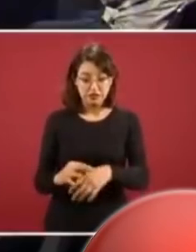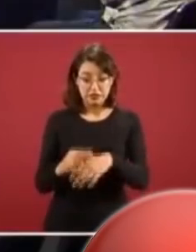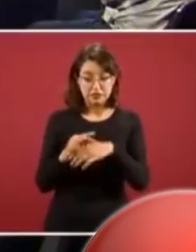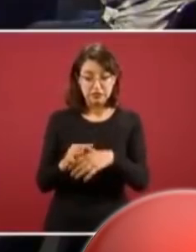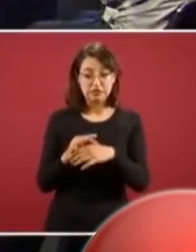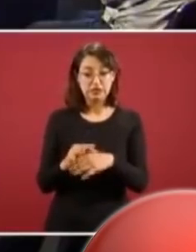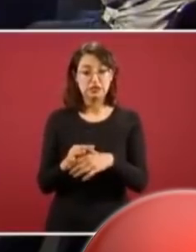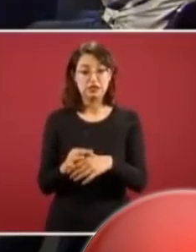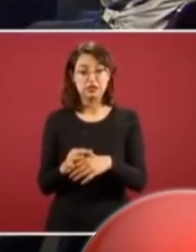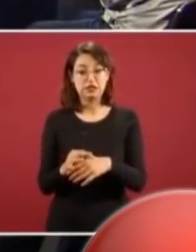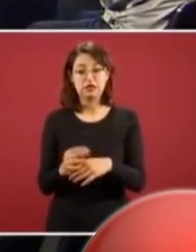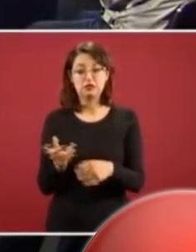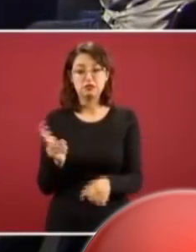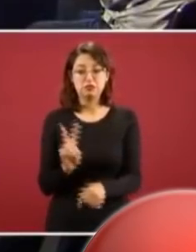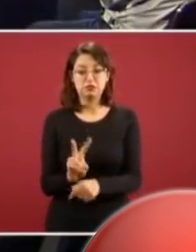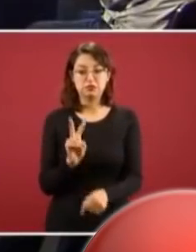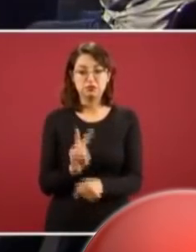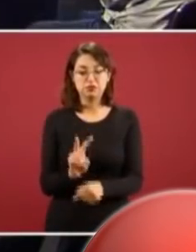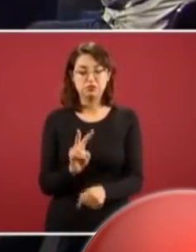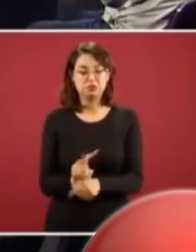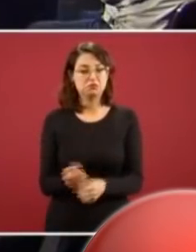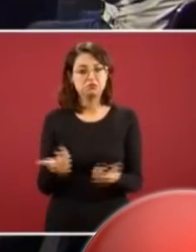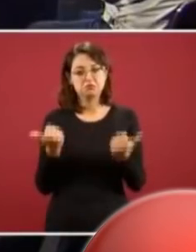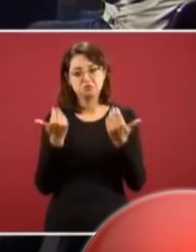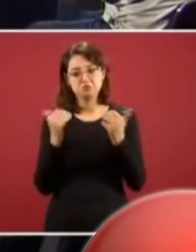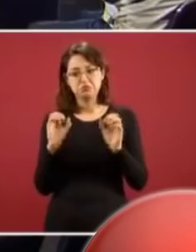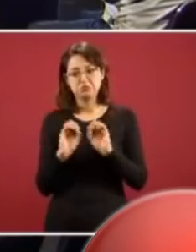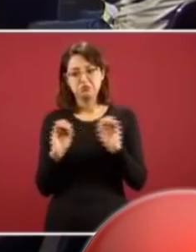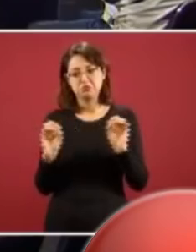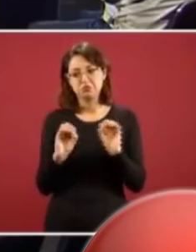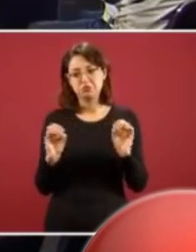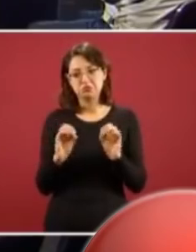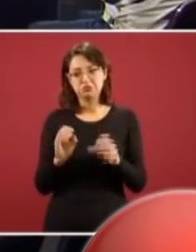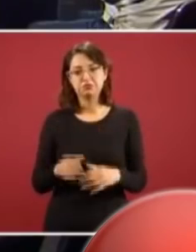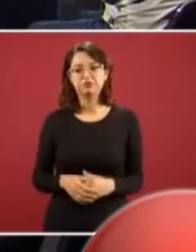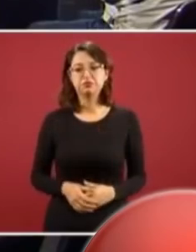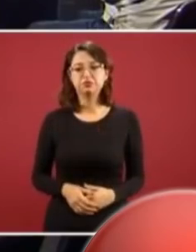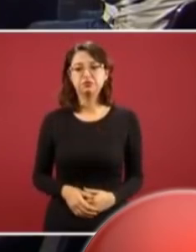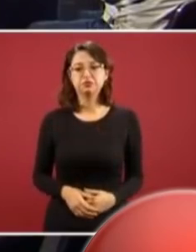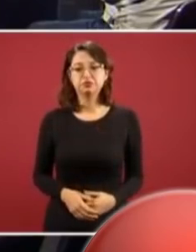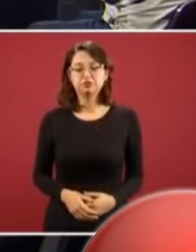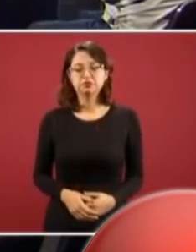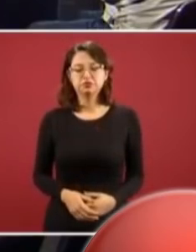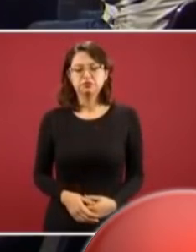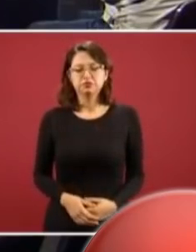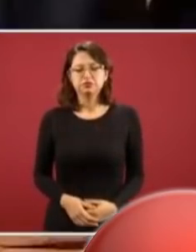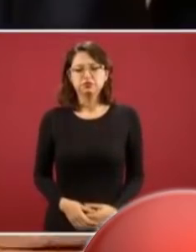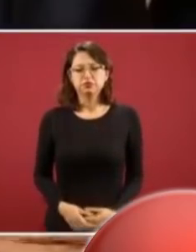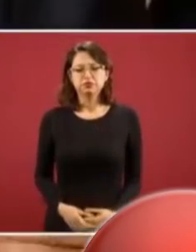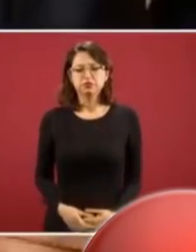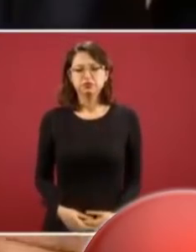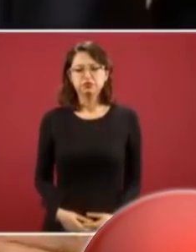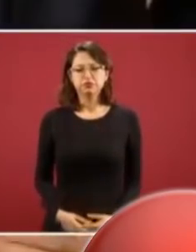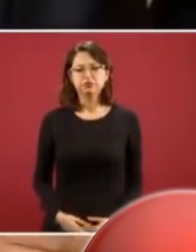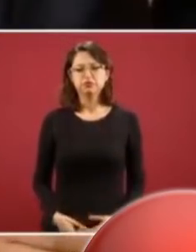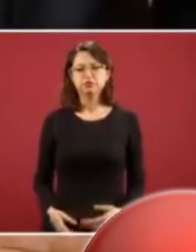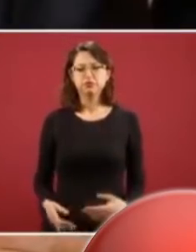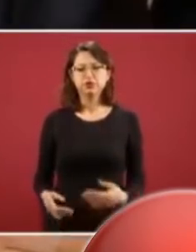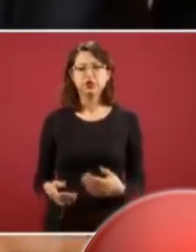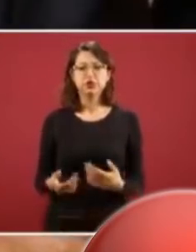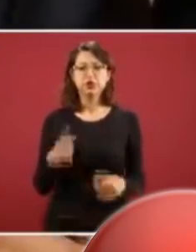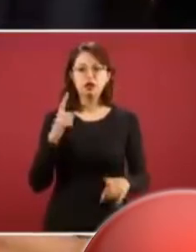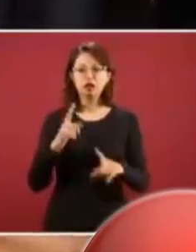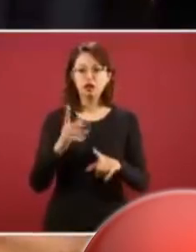se vigile la repartición, presidente. No hay quien supervise los censos de